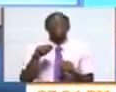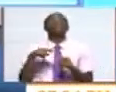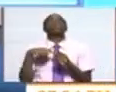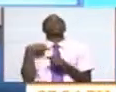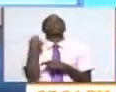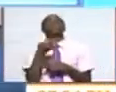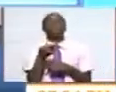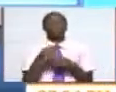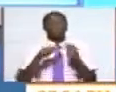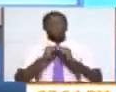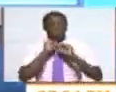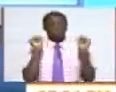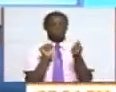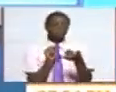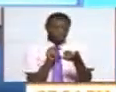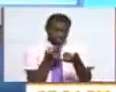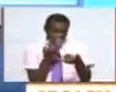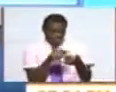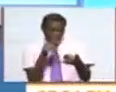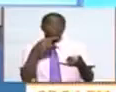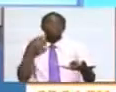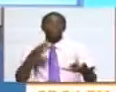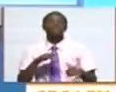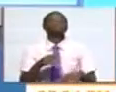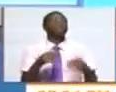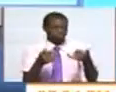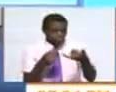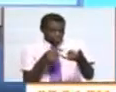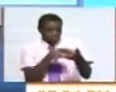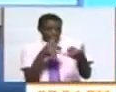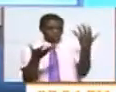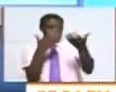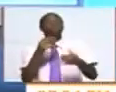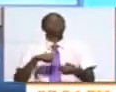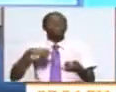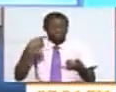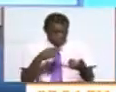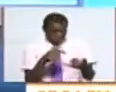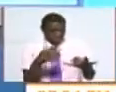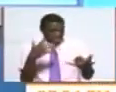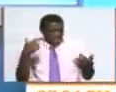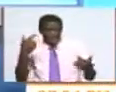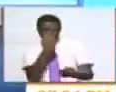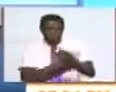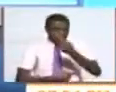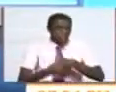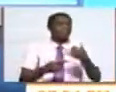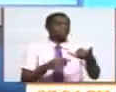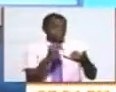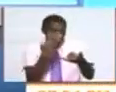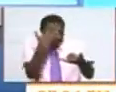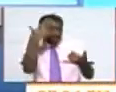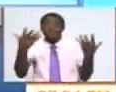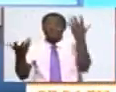¿qué hay? Imágenes de muertos, de degollados, de incendios, de heridos, de